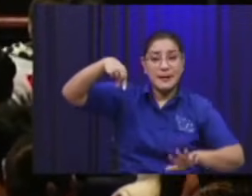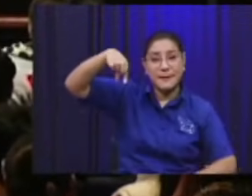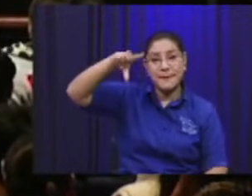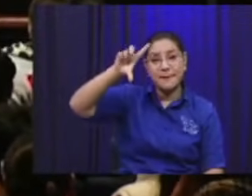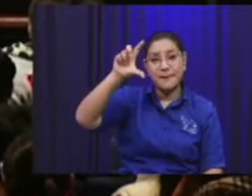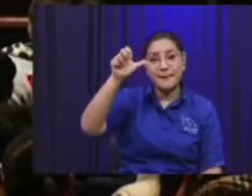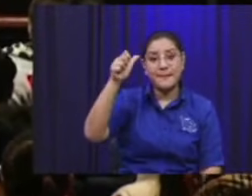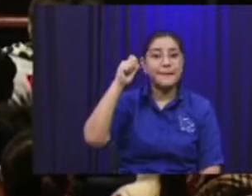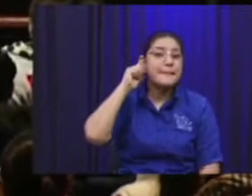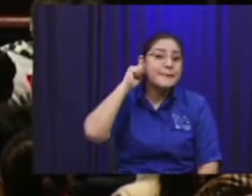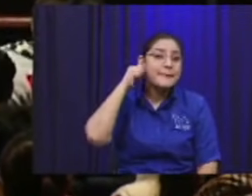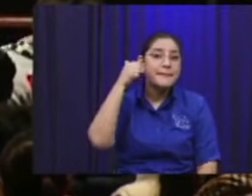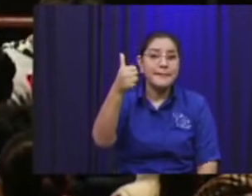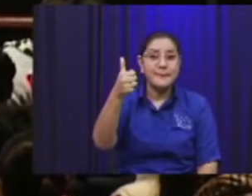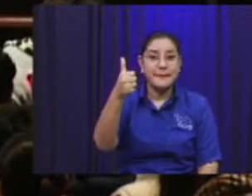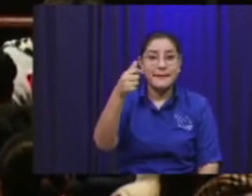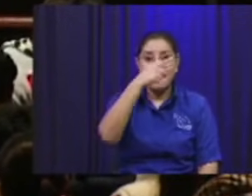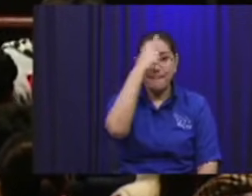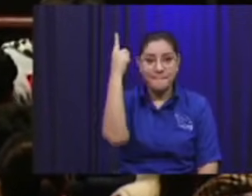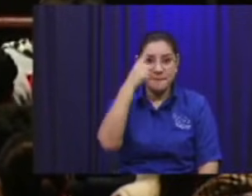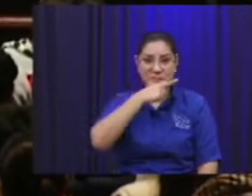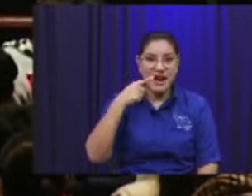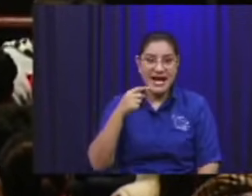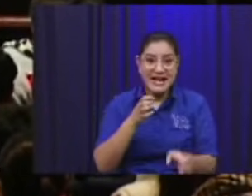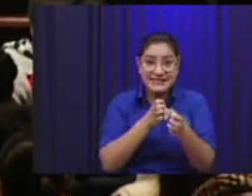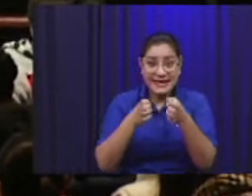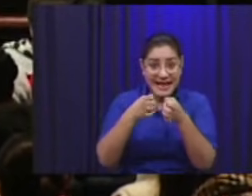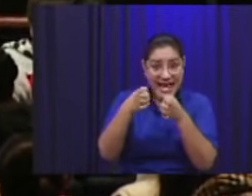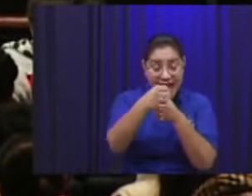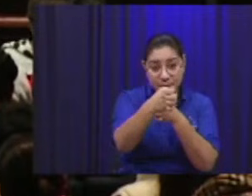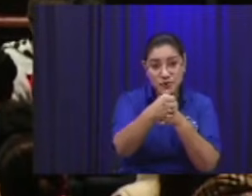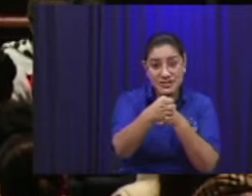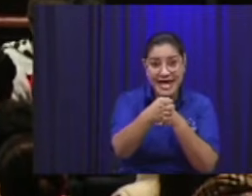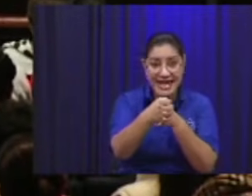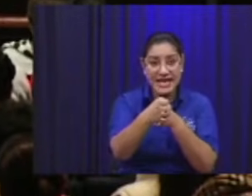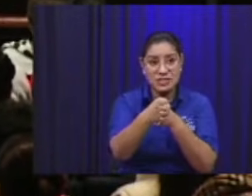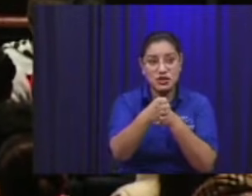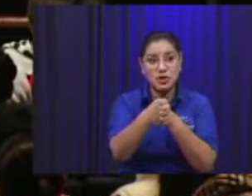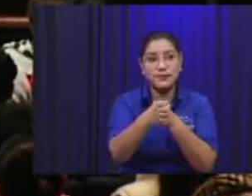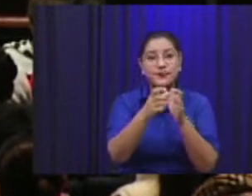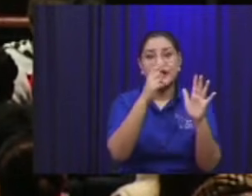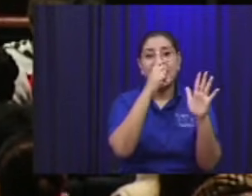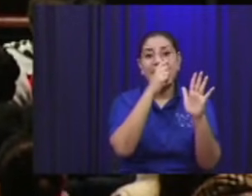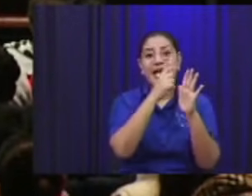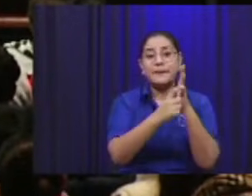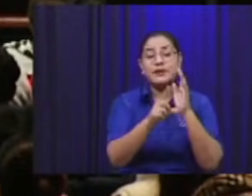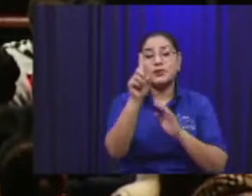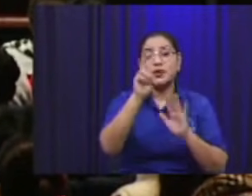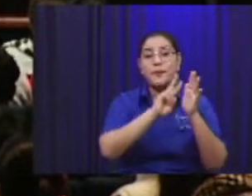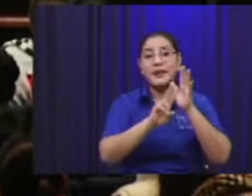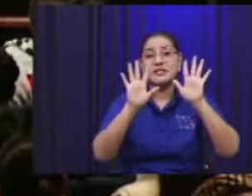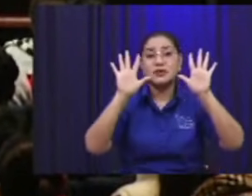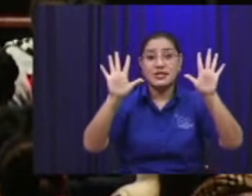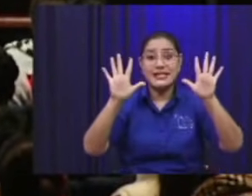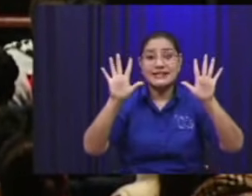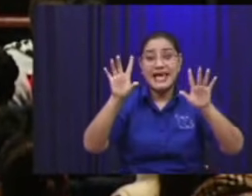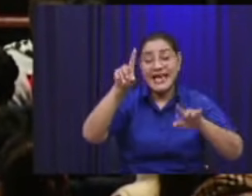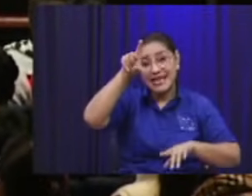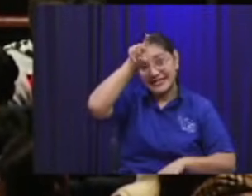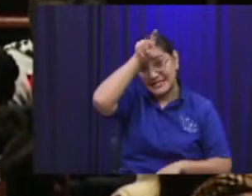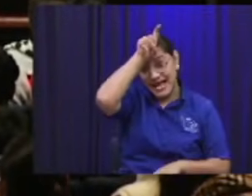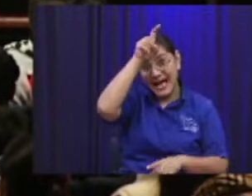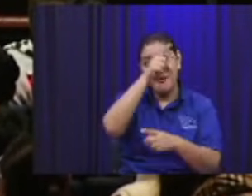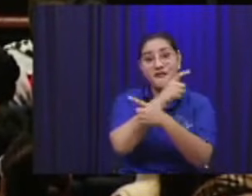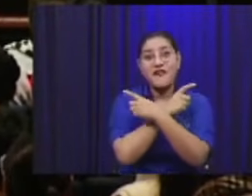nuevamente en nexo 110 este es faraón figura del hablando con el